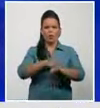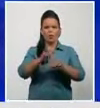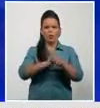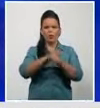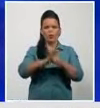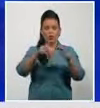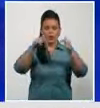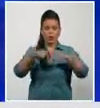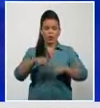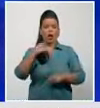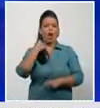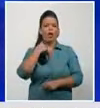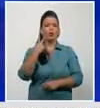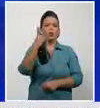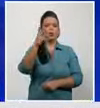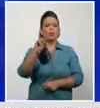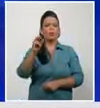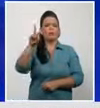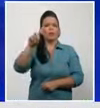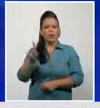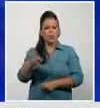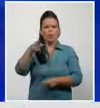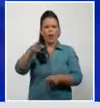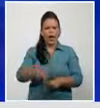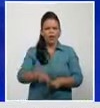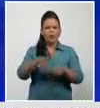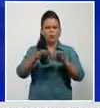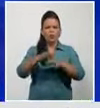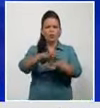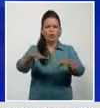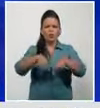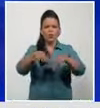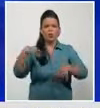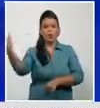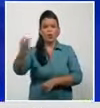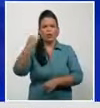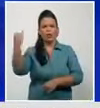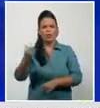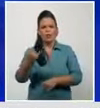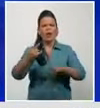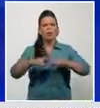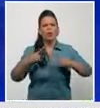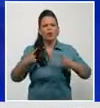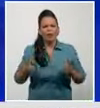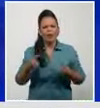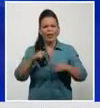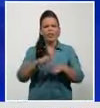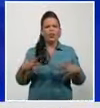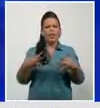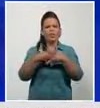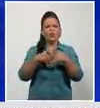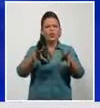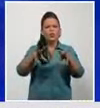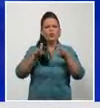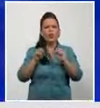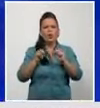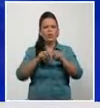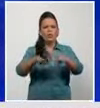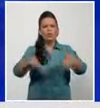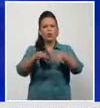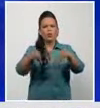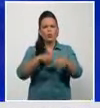2021 es una realidad internacional. ¿A qué se debe, doctor? ¿Está relacionada con nuevas cepas del virus?